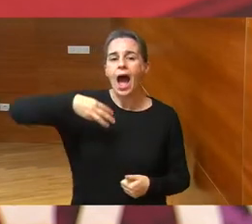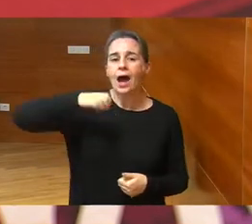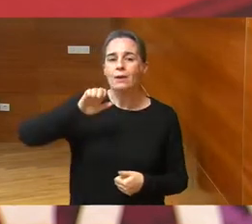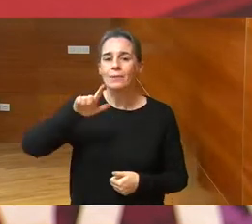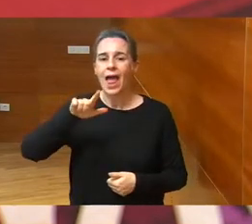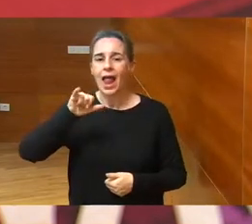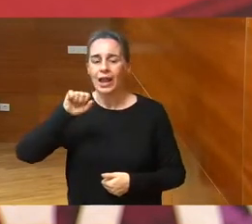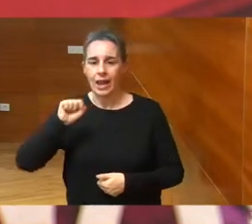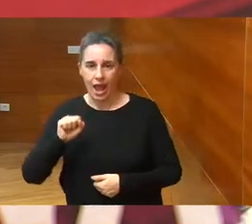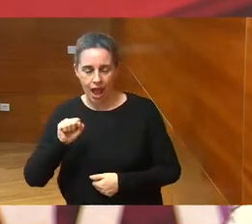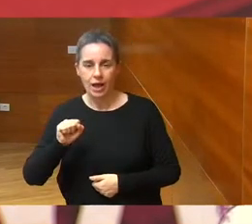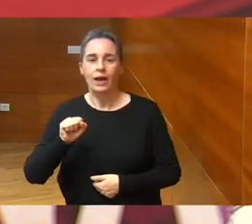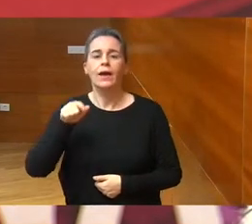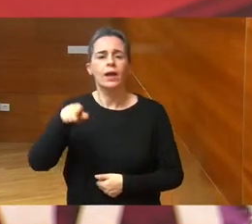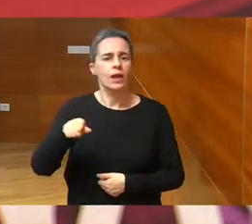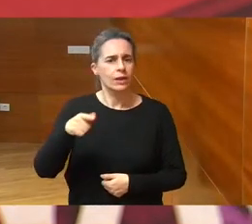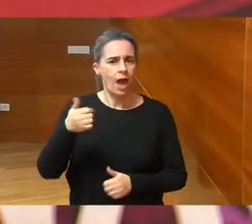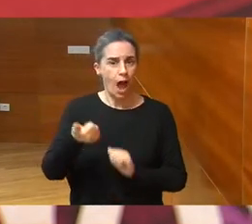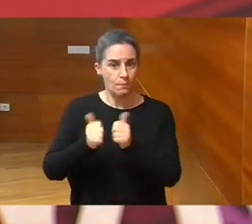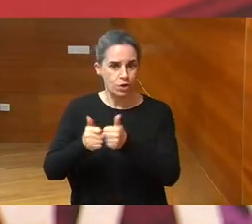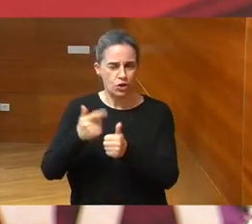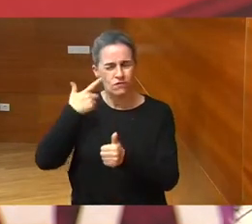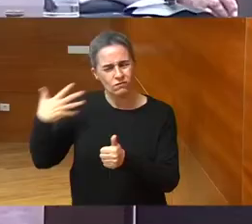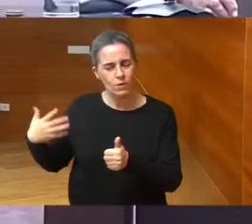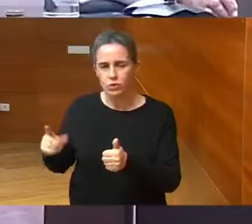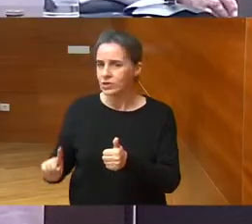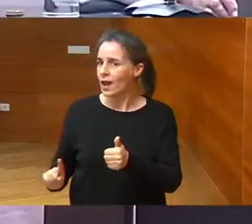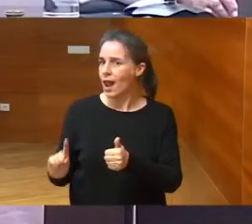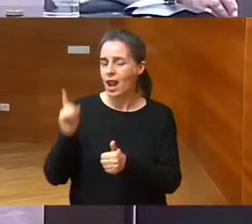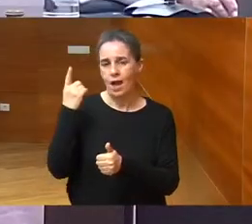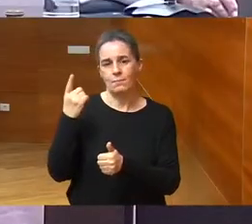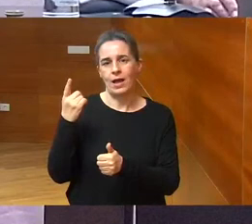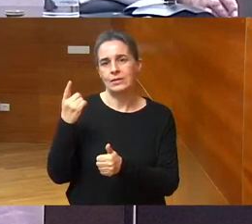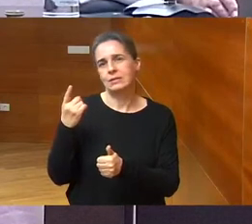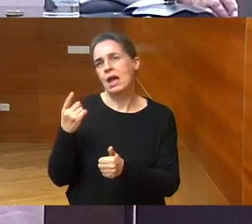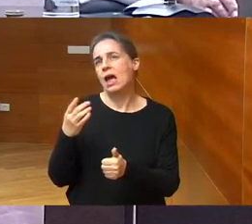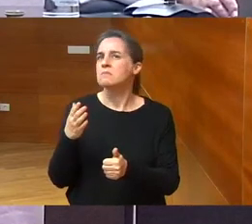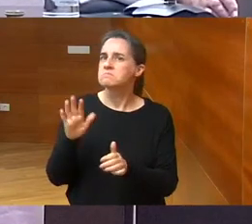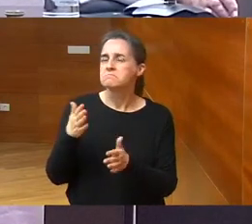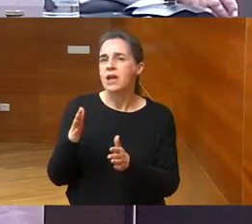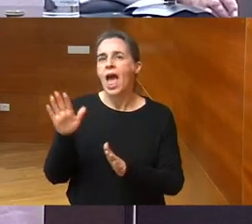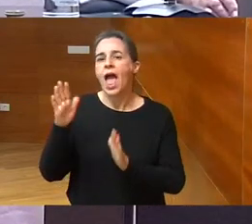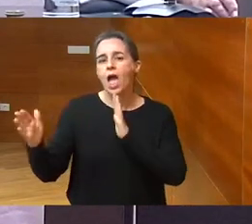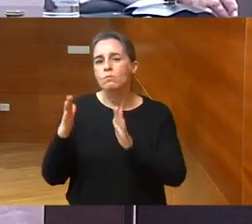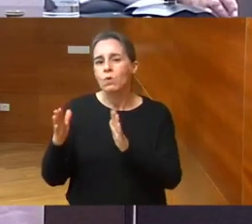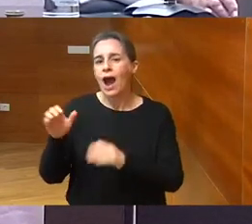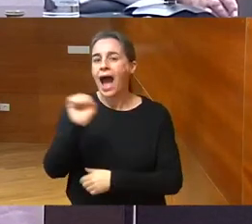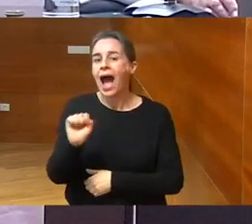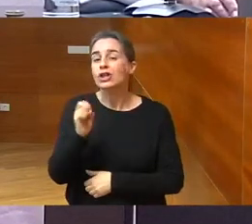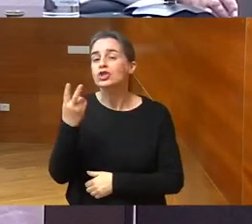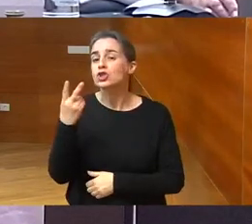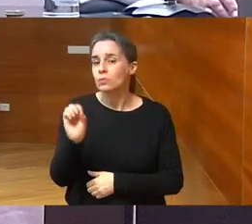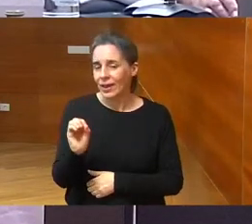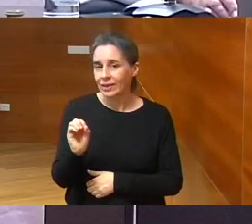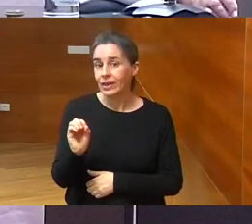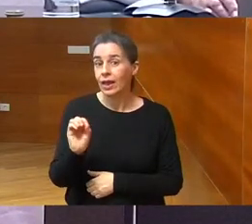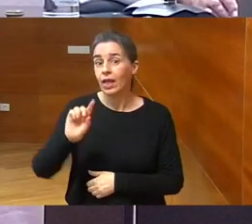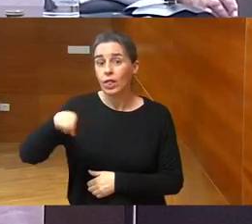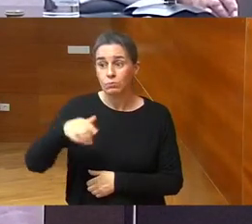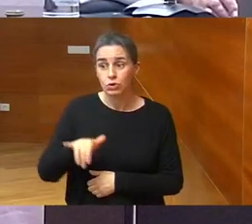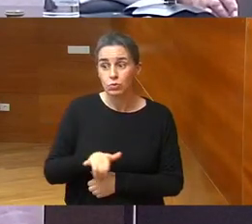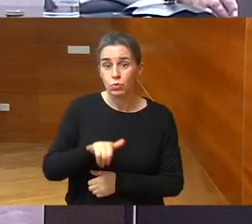piloto más famoso de todos los tiempos y falamos dos finales dos años 20 desapareció un rumbo en